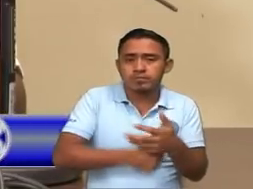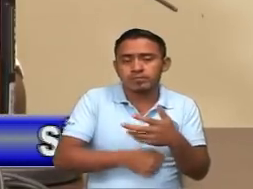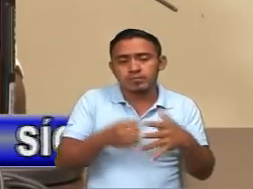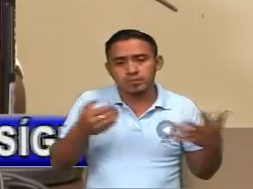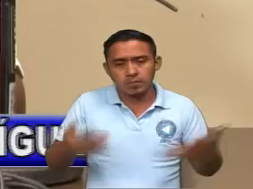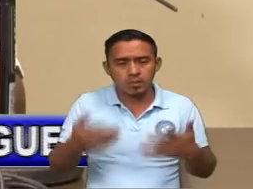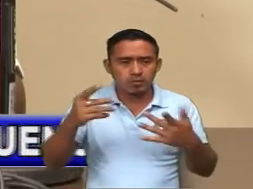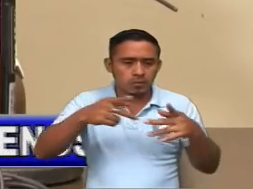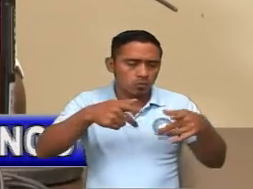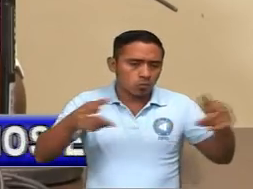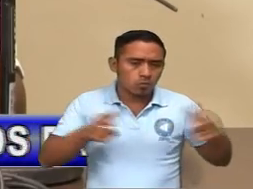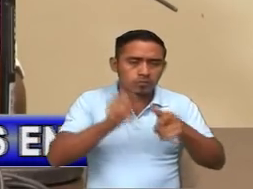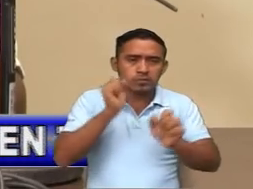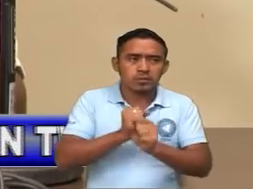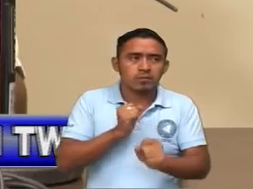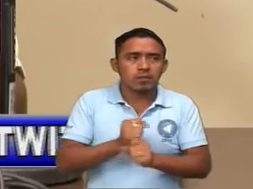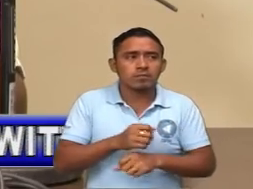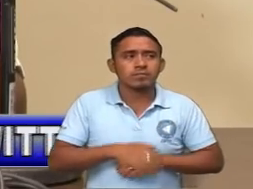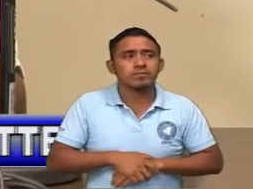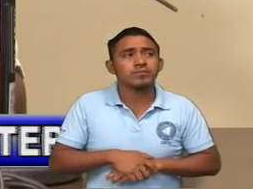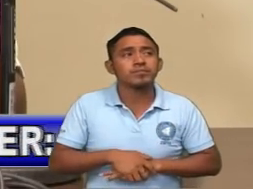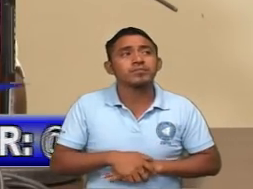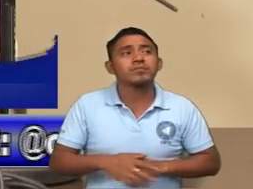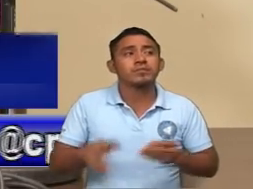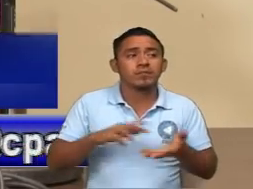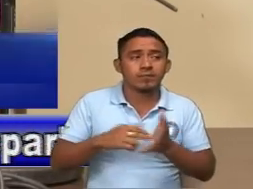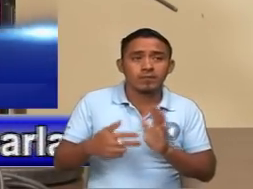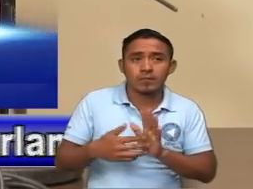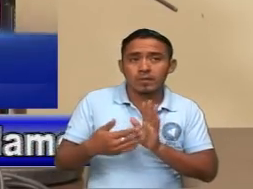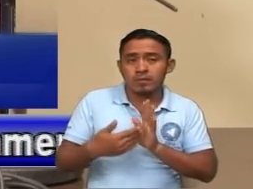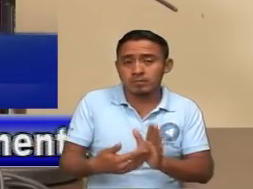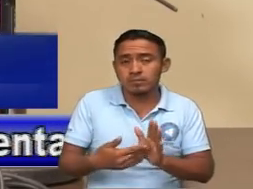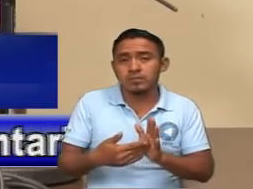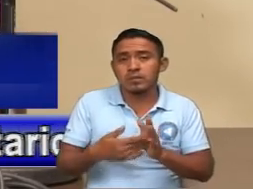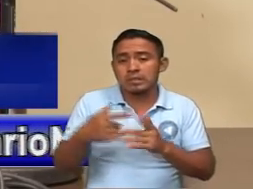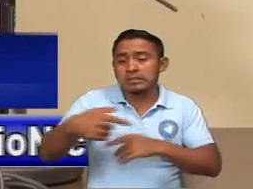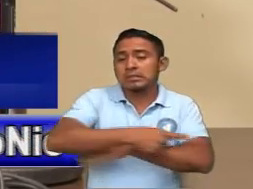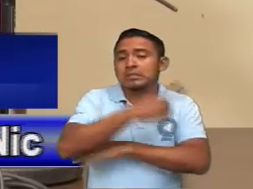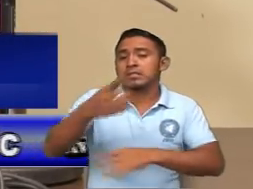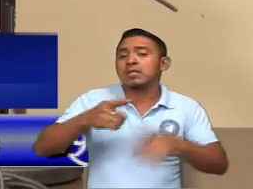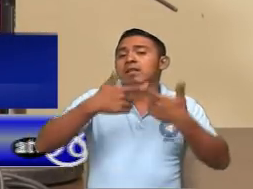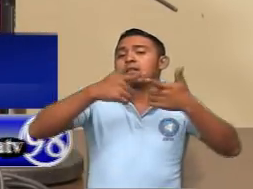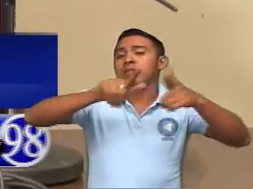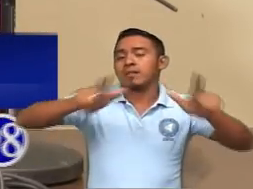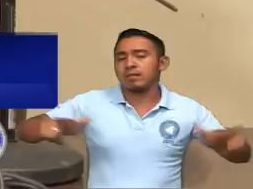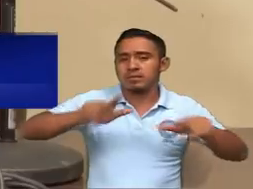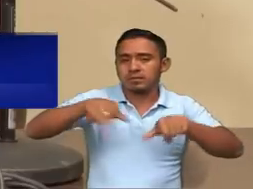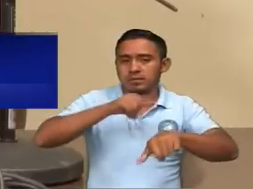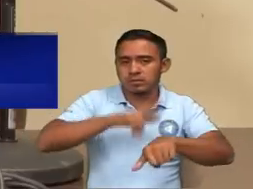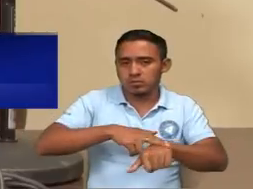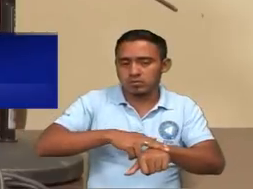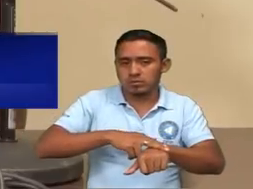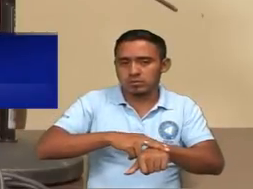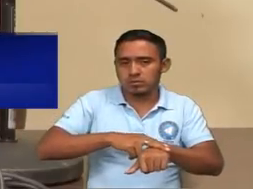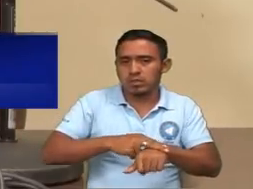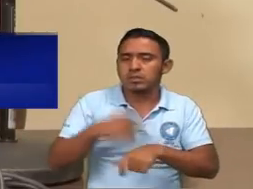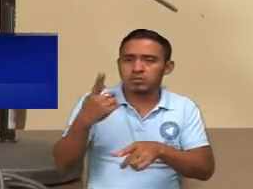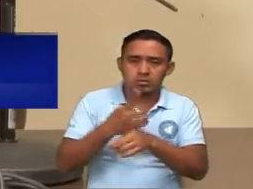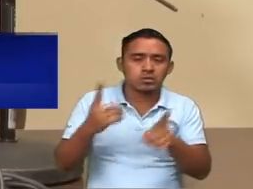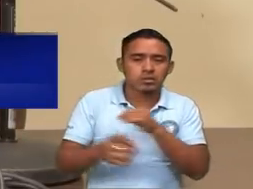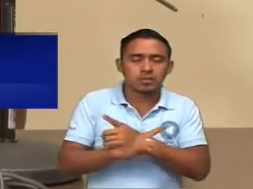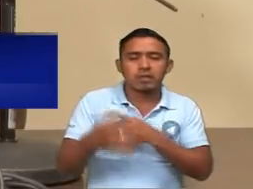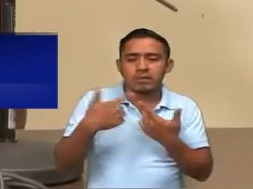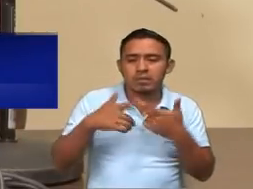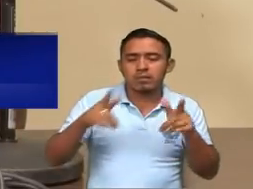clase trabajadora. Por ello, ese día es feriado nacional obligatorio con derecho a descanso